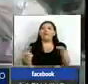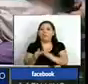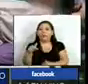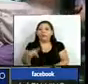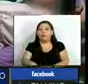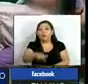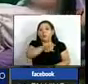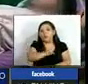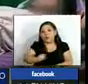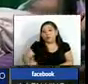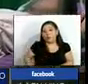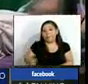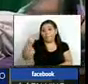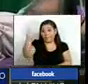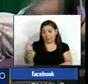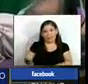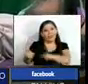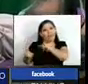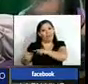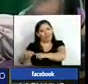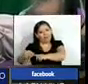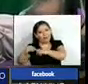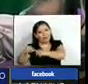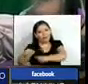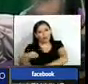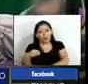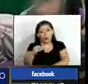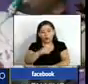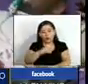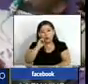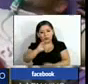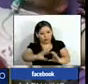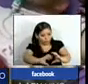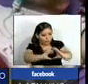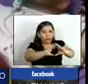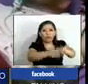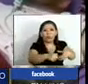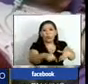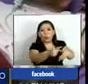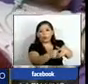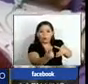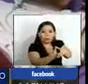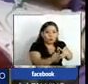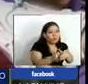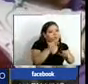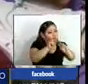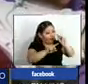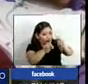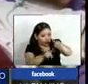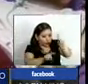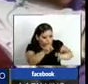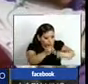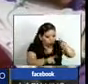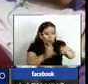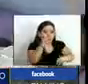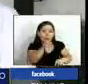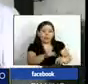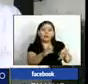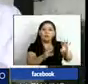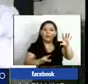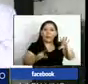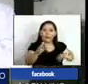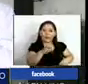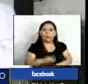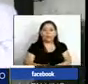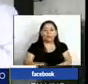excepción. El infectólogo Iván Solano sugiere la conformación de un comité externo que evalúe los datos de la pandemia localmente. Para